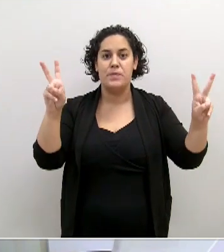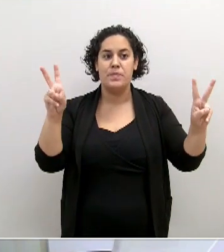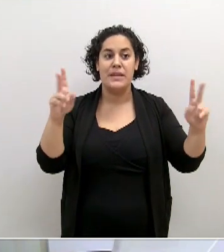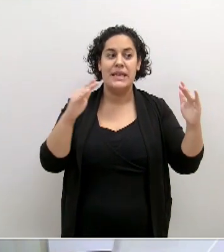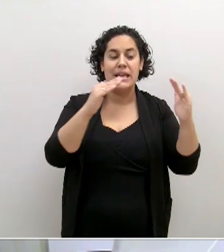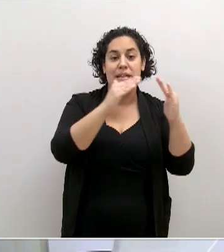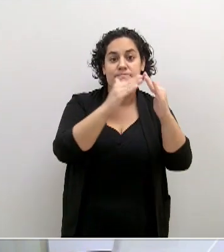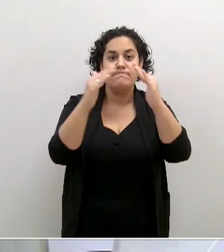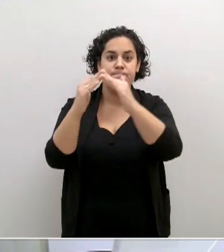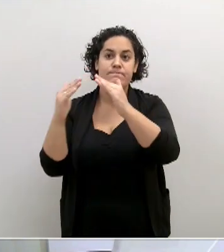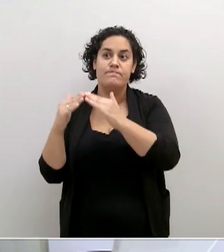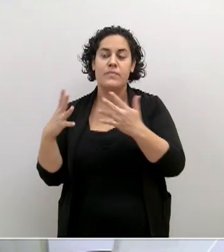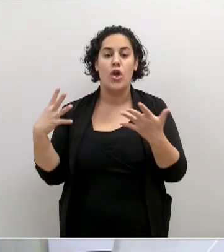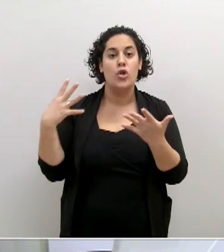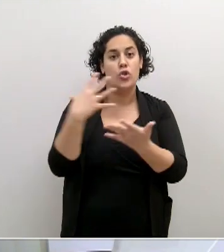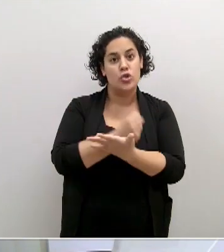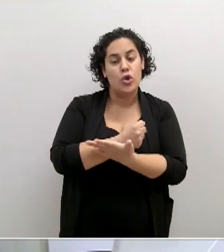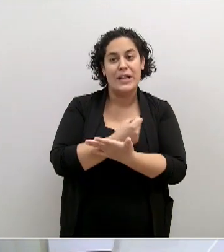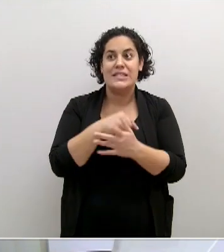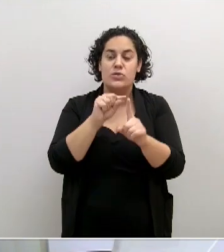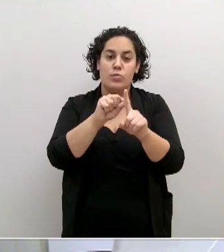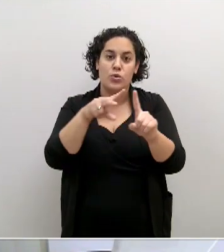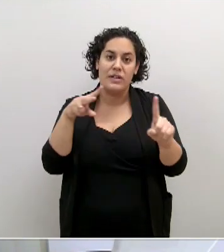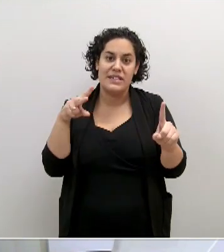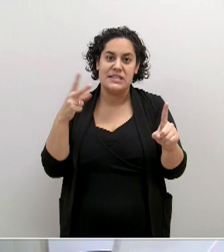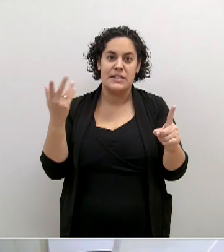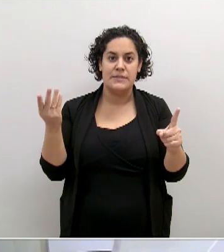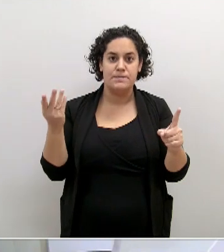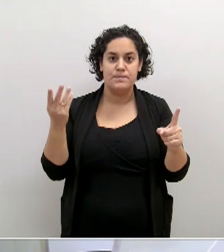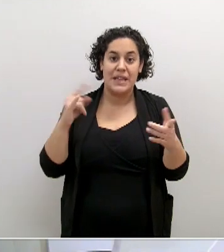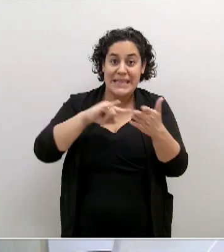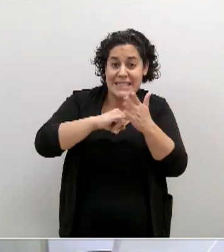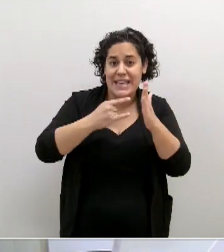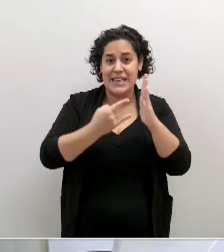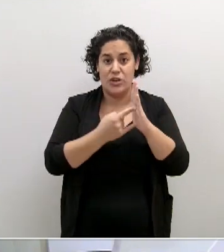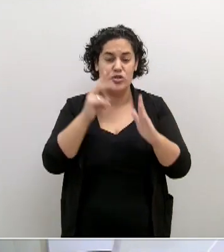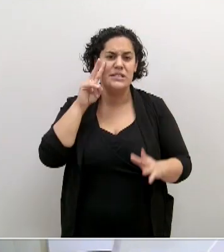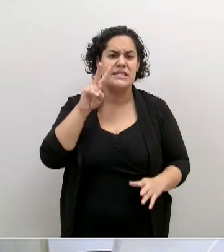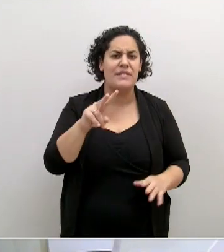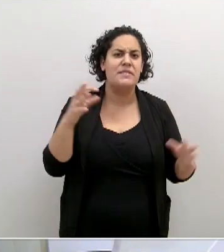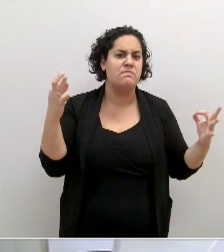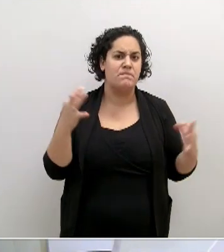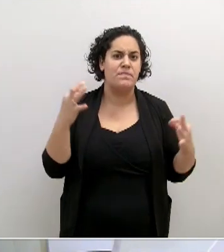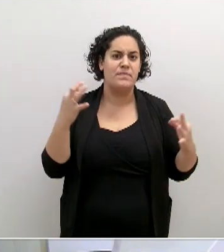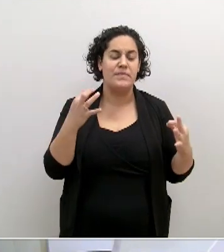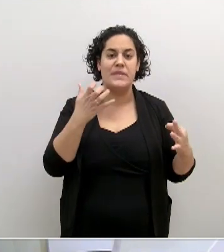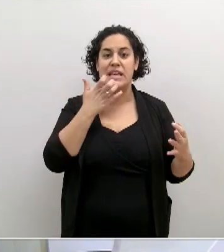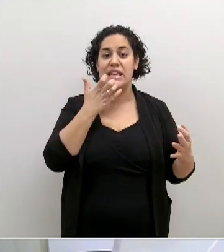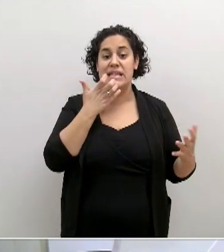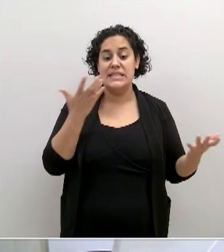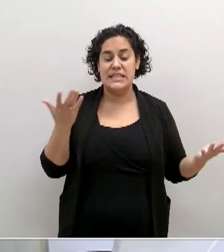medidas, realmente, desde un punto de vista técnico, lo que se ve es que cuando se toman de